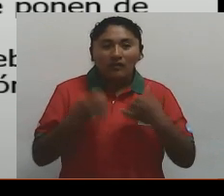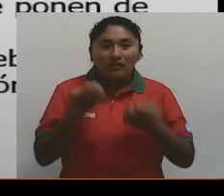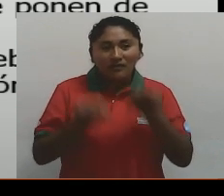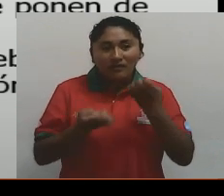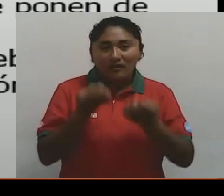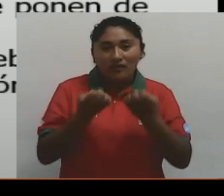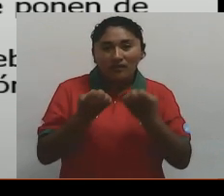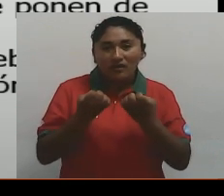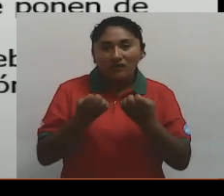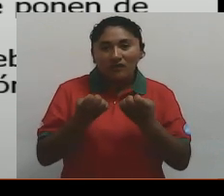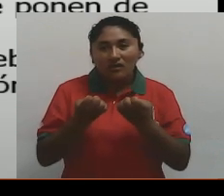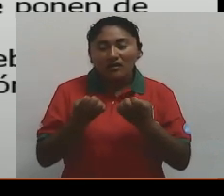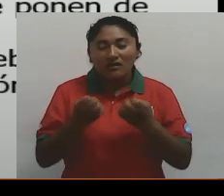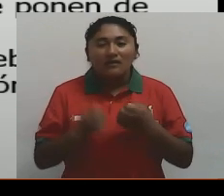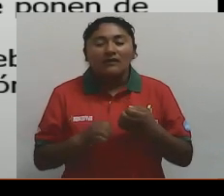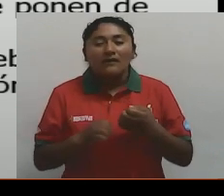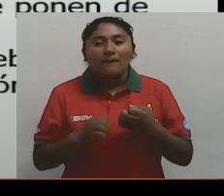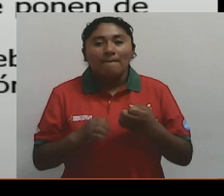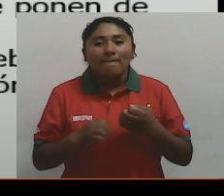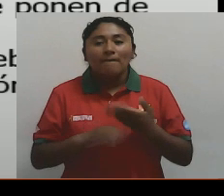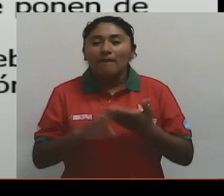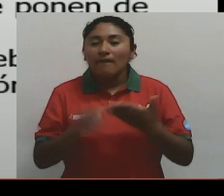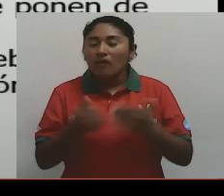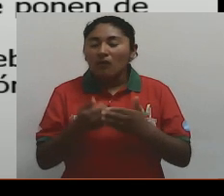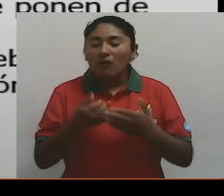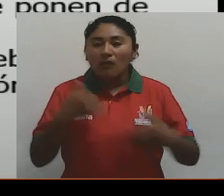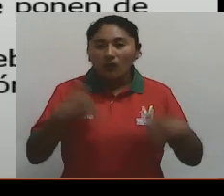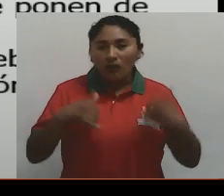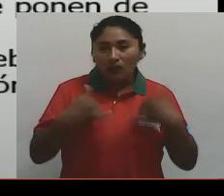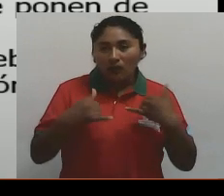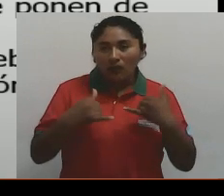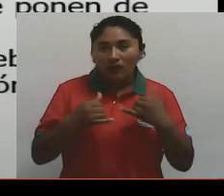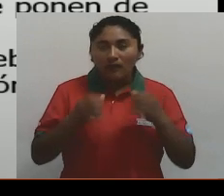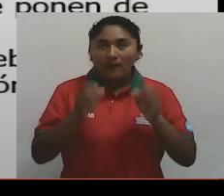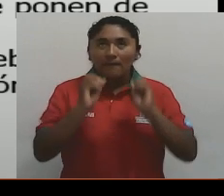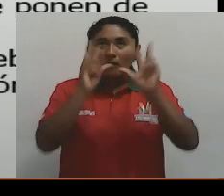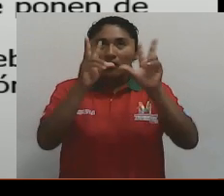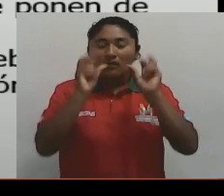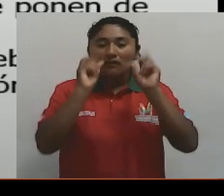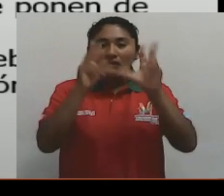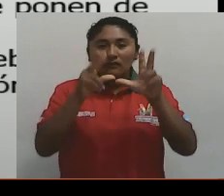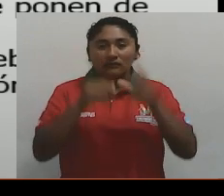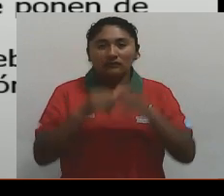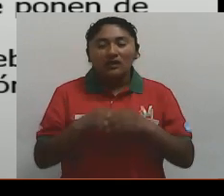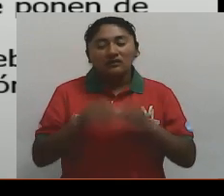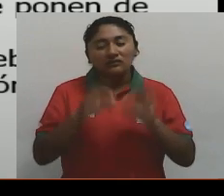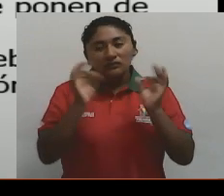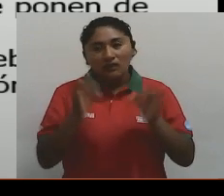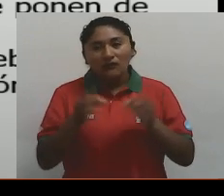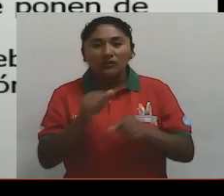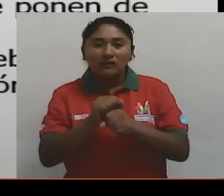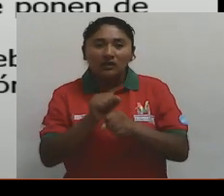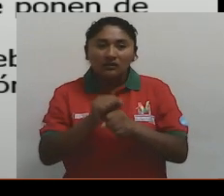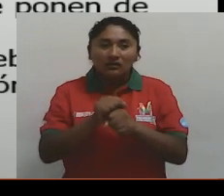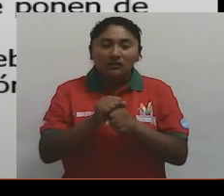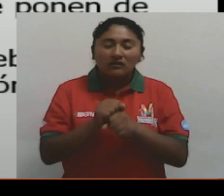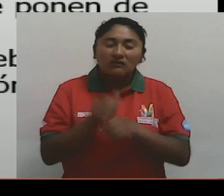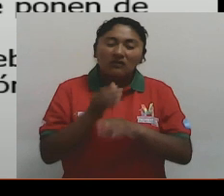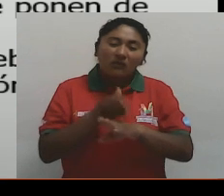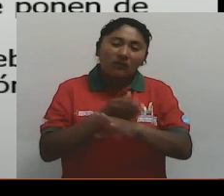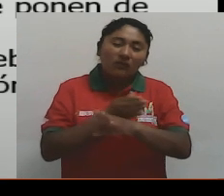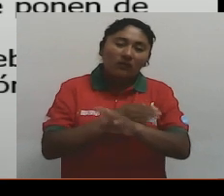señas de mano. Eso se llama la coordinación entre el cuerpo arbitral. Es una mecánica de trabajo que se va adquiriendo con el pasar del tiempo.